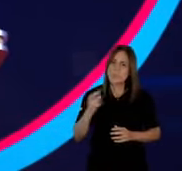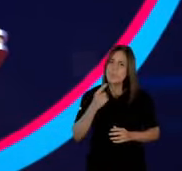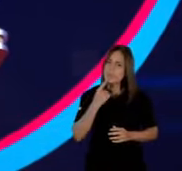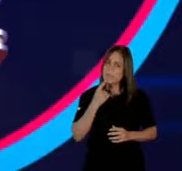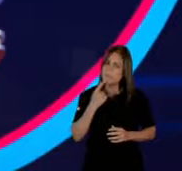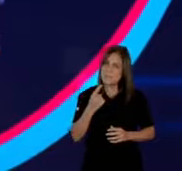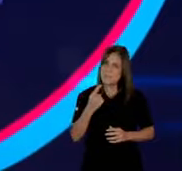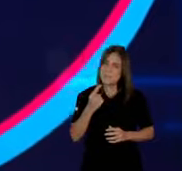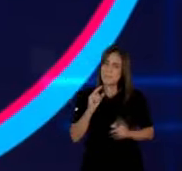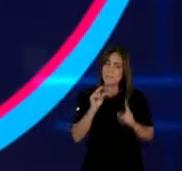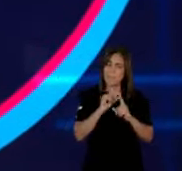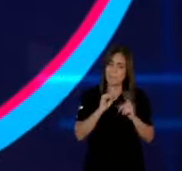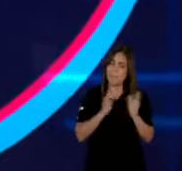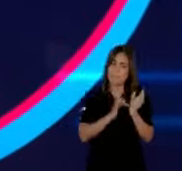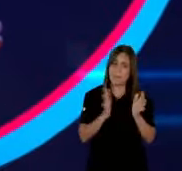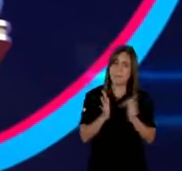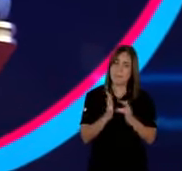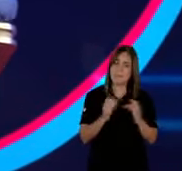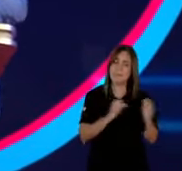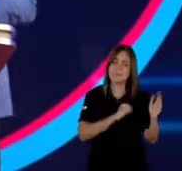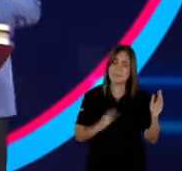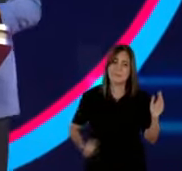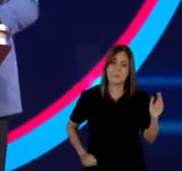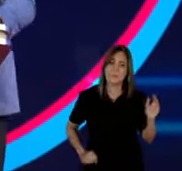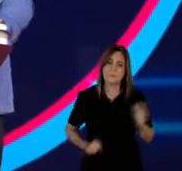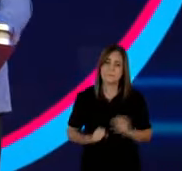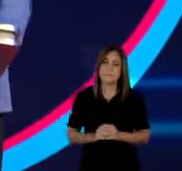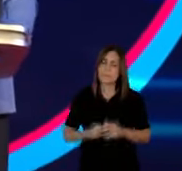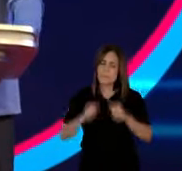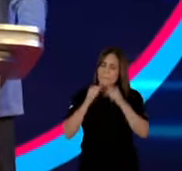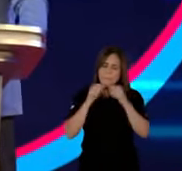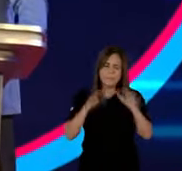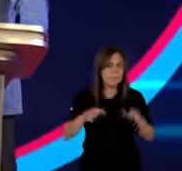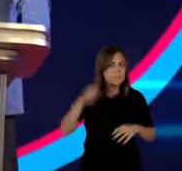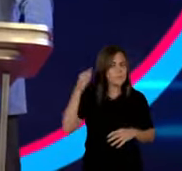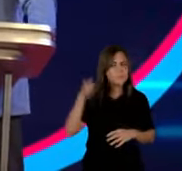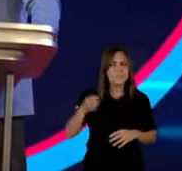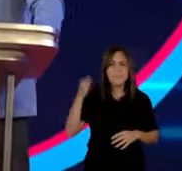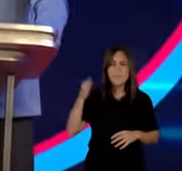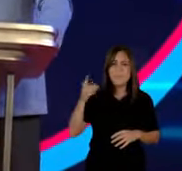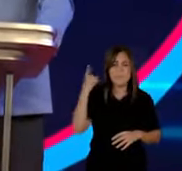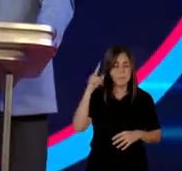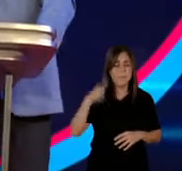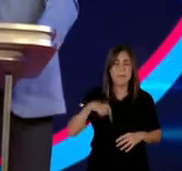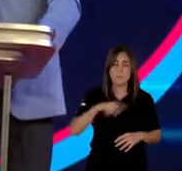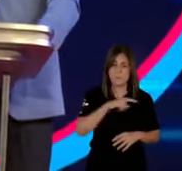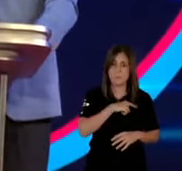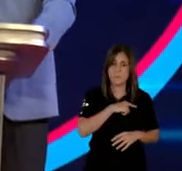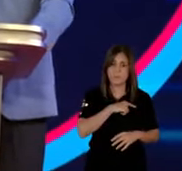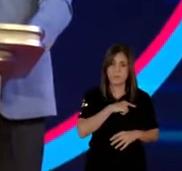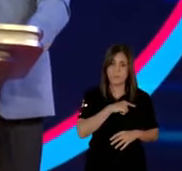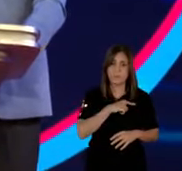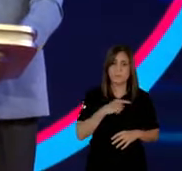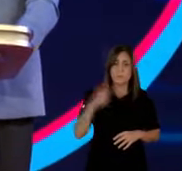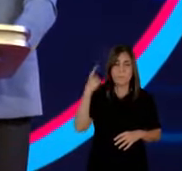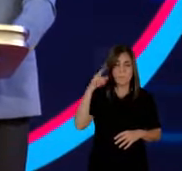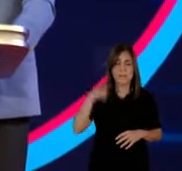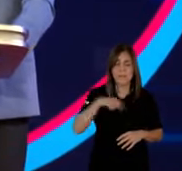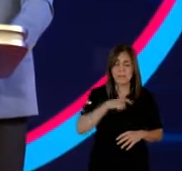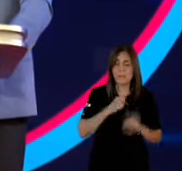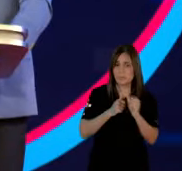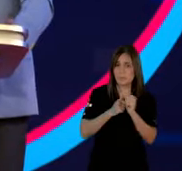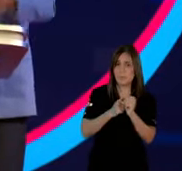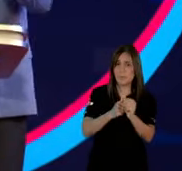llegando. Y es una bendición siempre para esta casa, para los apóstoles de esta casa, hacer